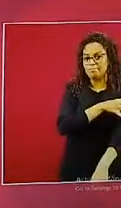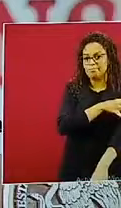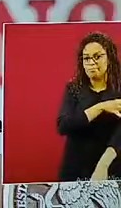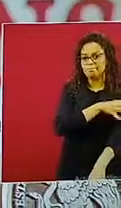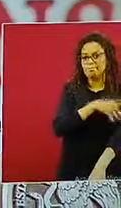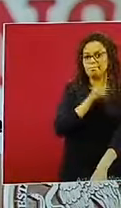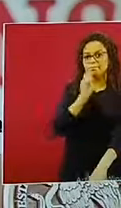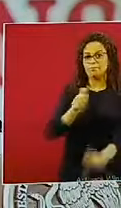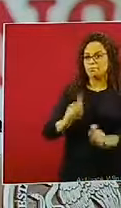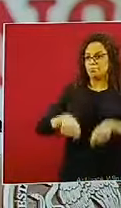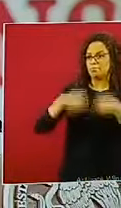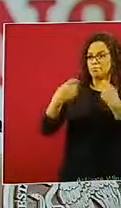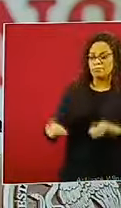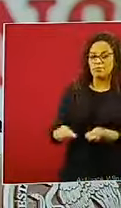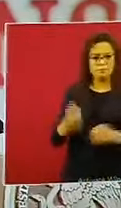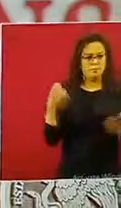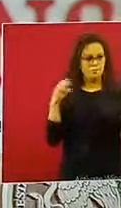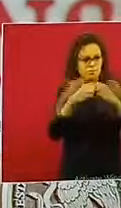Nos engañaron